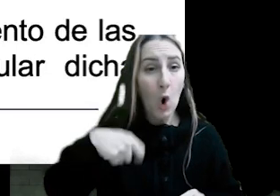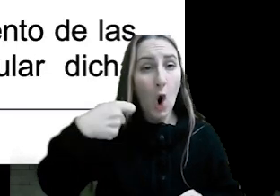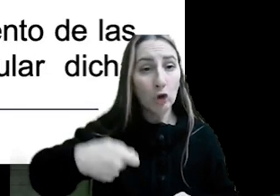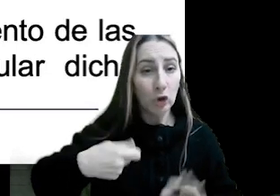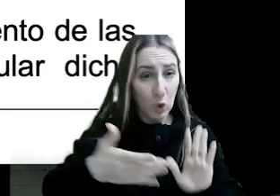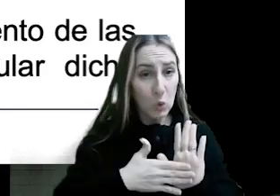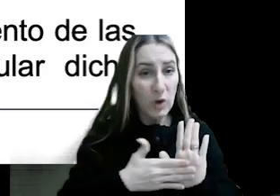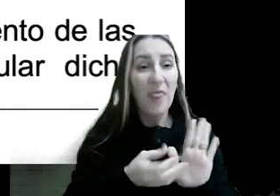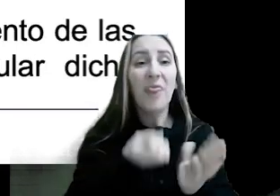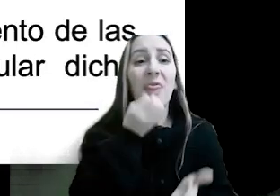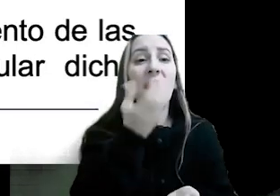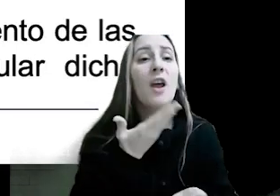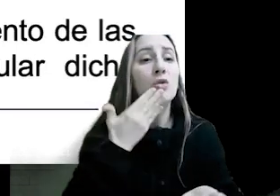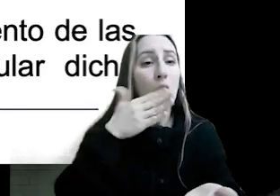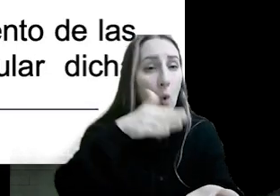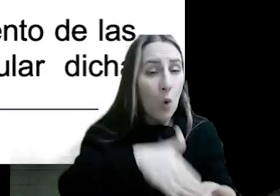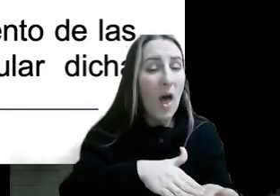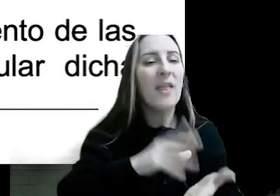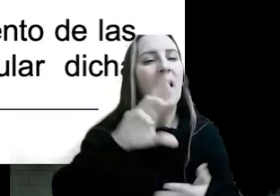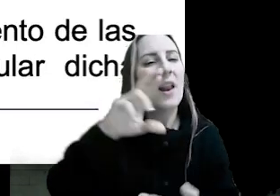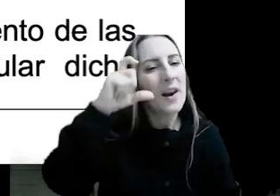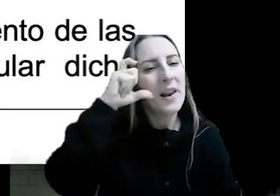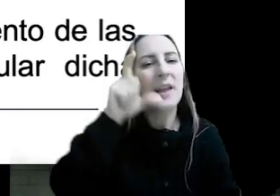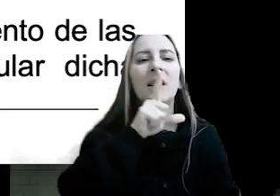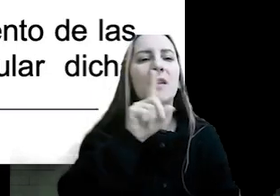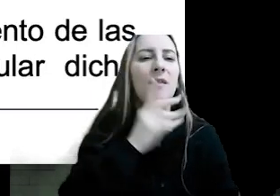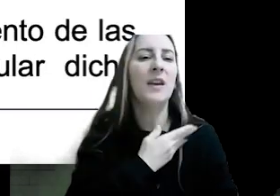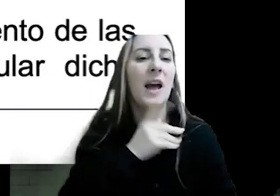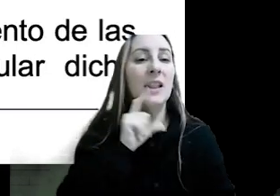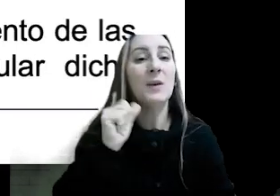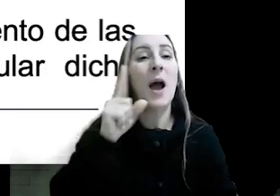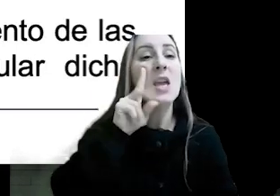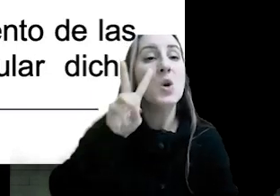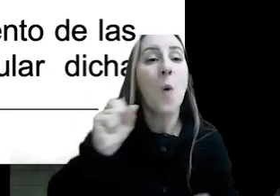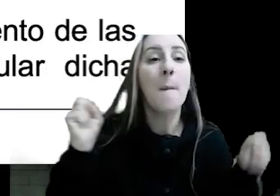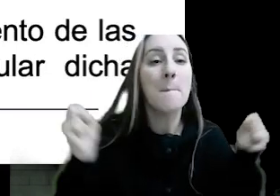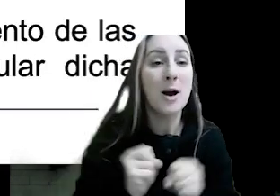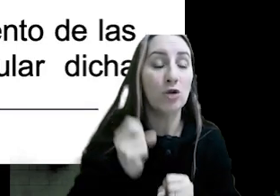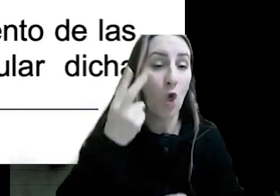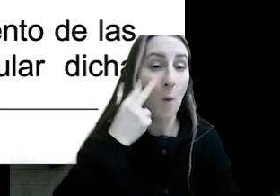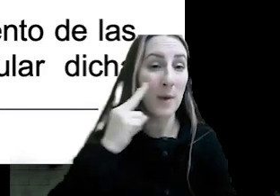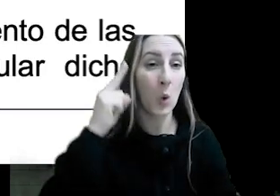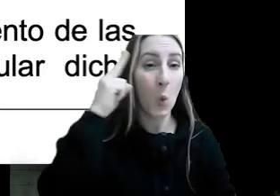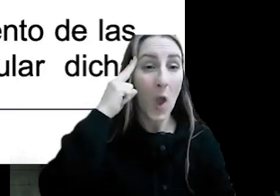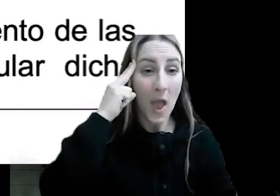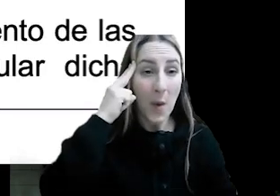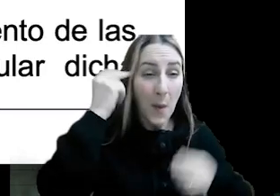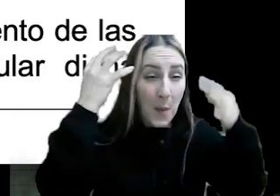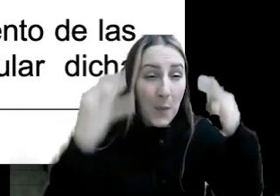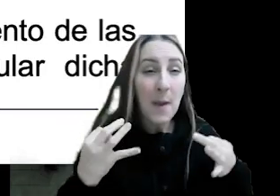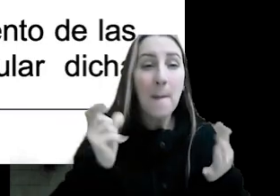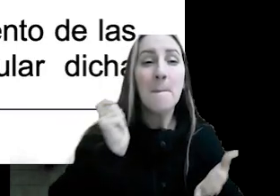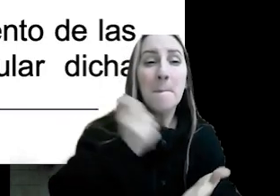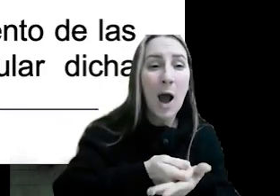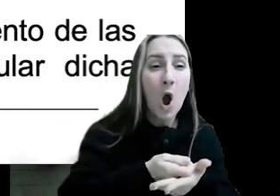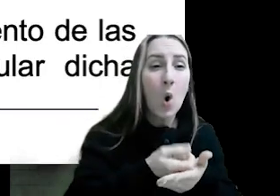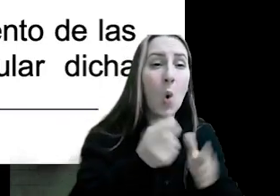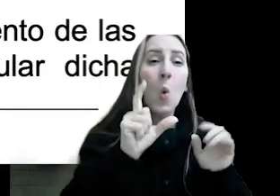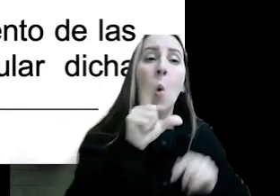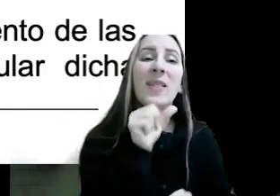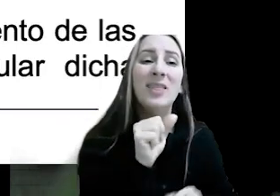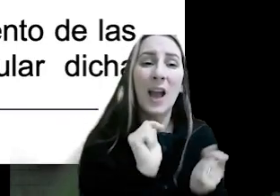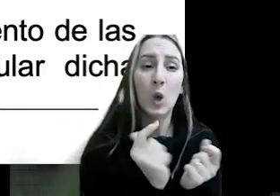la declaración jurada rectificativa de IVA mayo del 2009 con pagos a cuentas inexistentes, pero